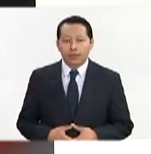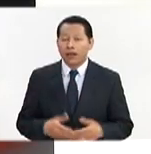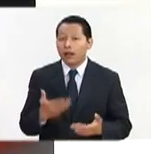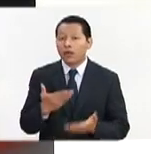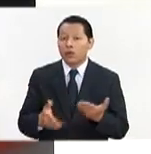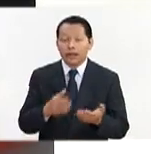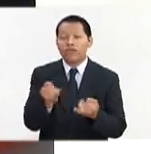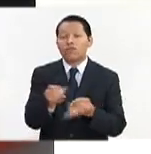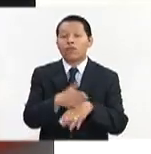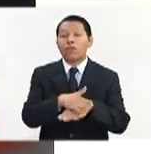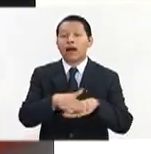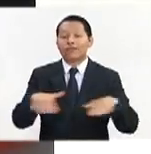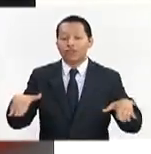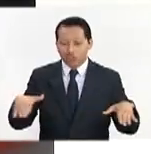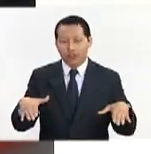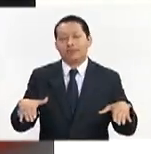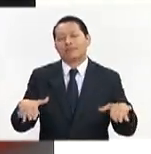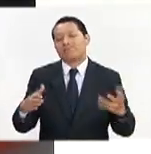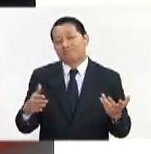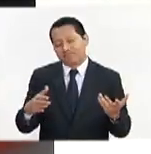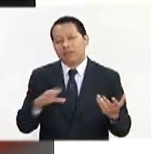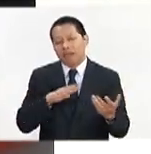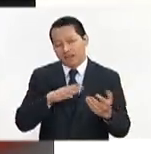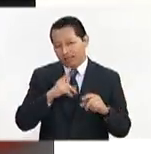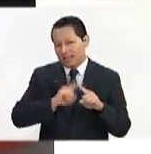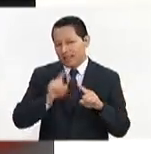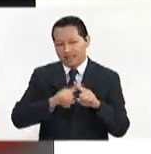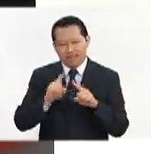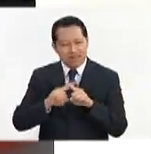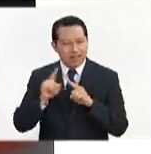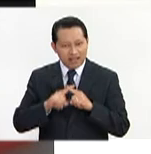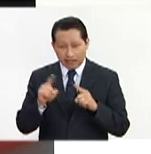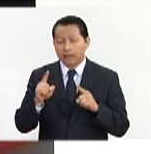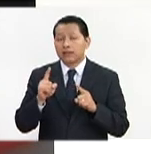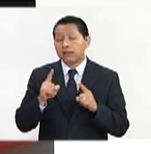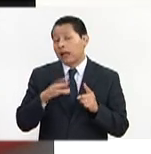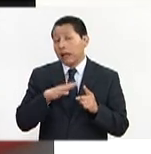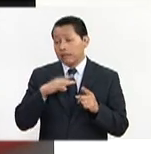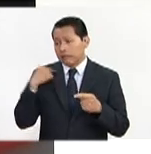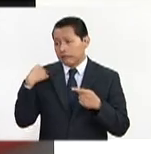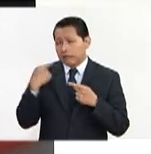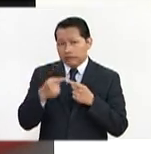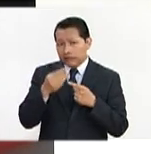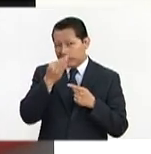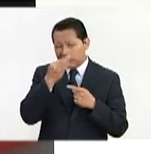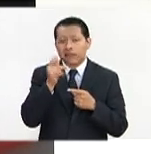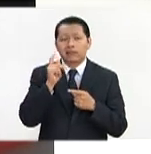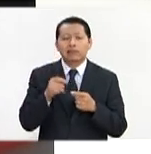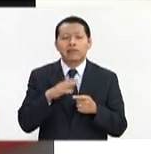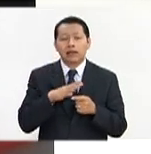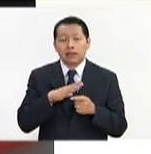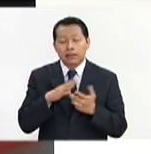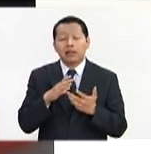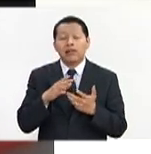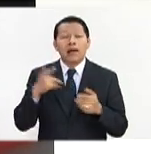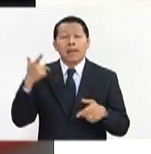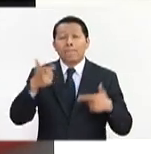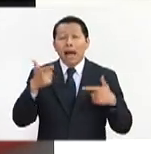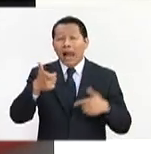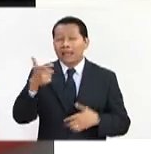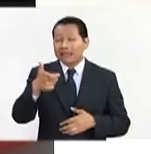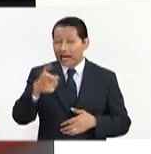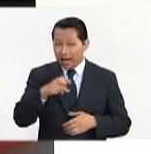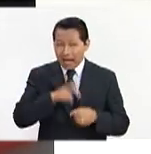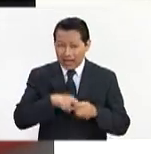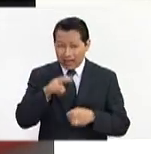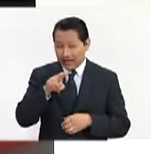Vámonos a toda la información que se ha venido desatando, desarrollando en las últimas horas después de esta pues terrible balacera que hubo allá en